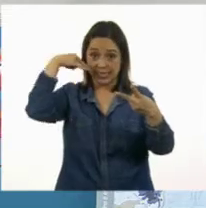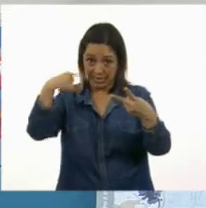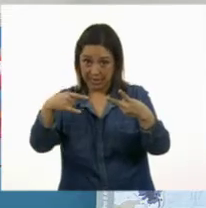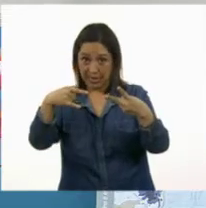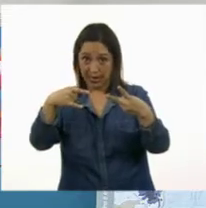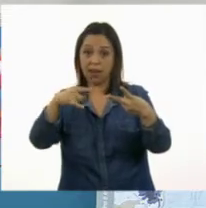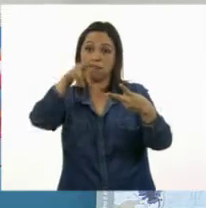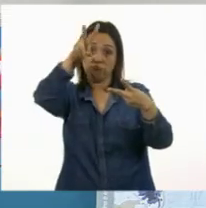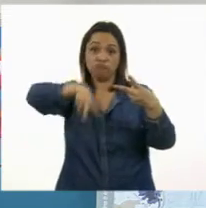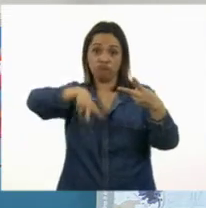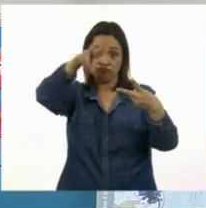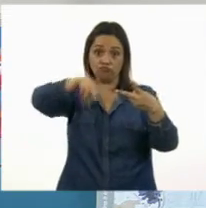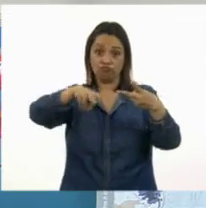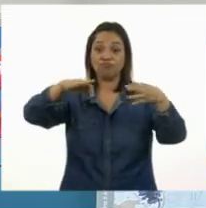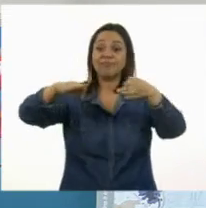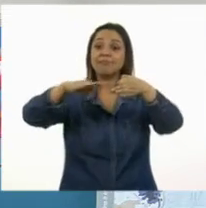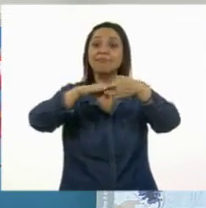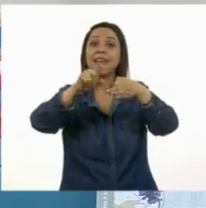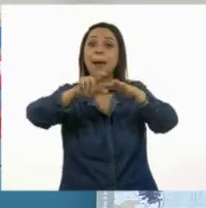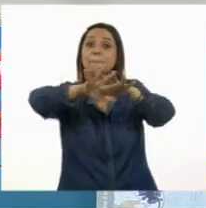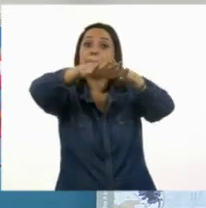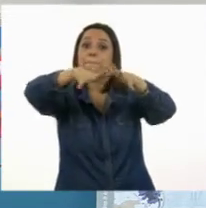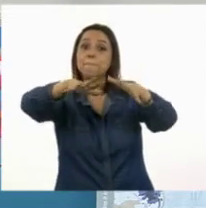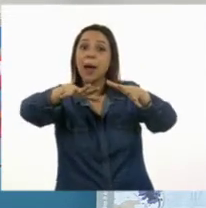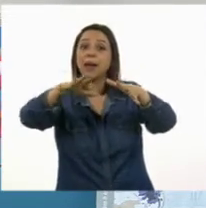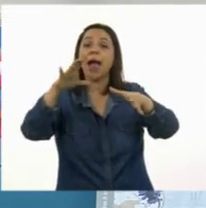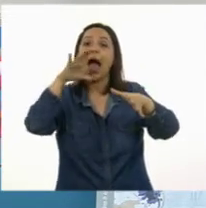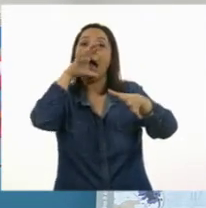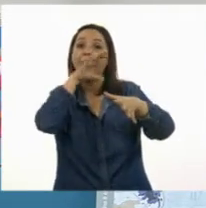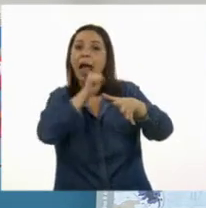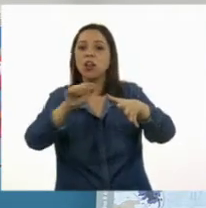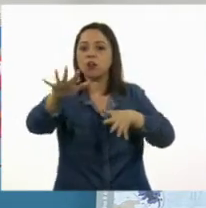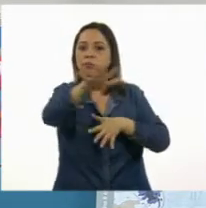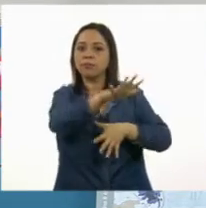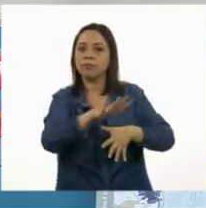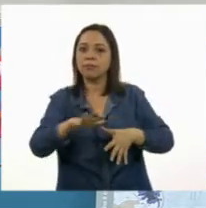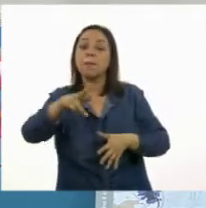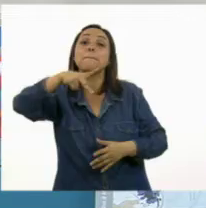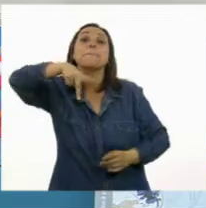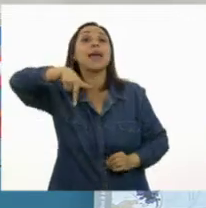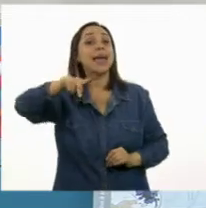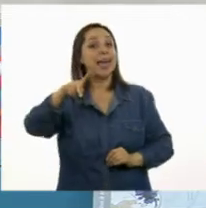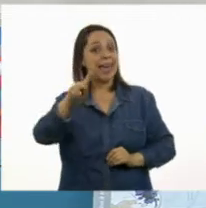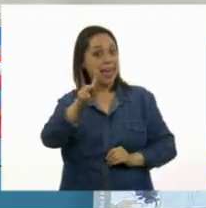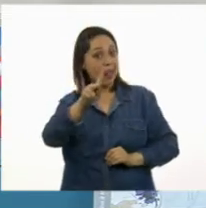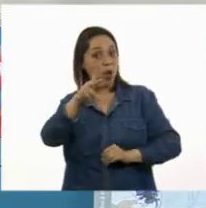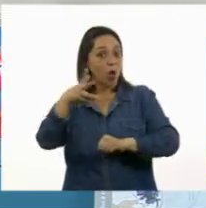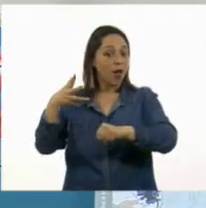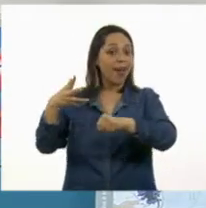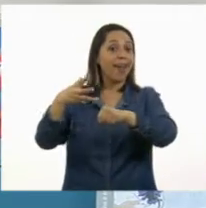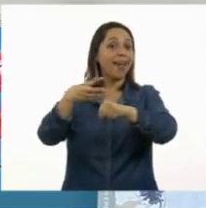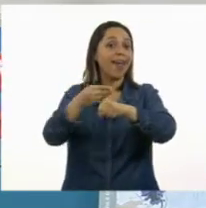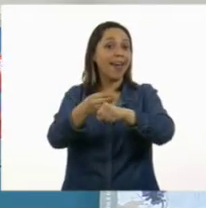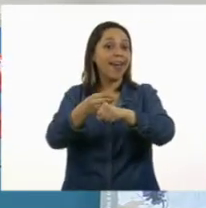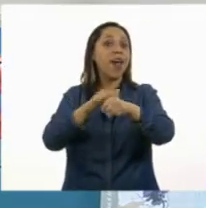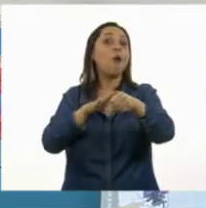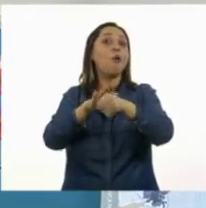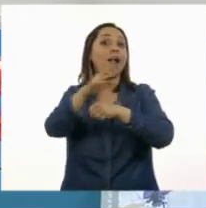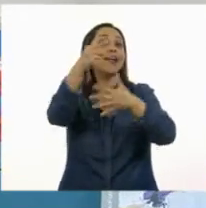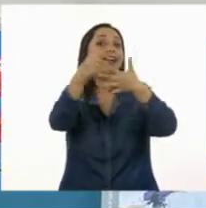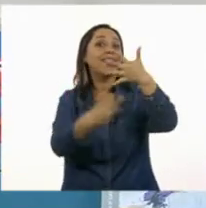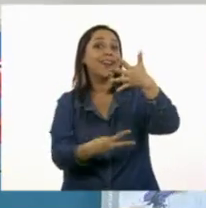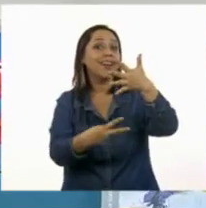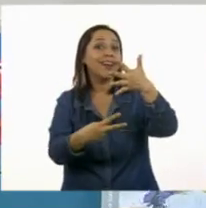dicen están junto al mar y en una región tropical, pero acuérdense que hay un factor que modifica el clima, recuerden que son